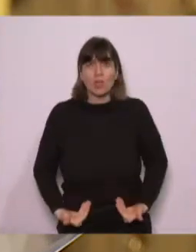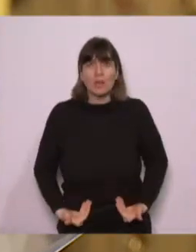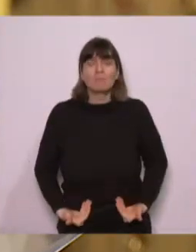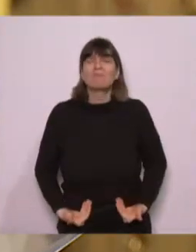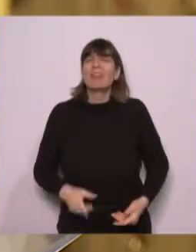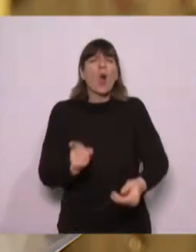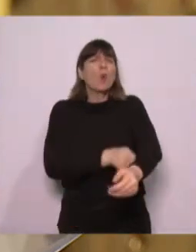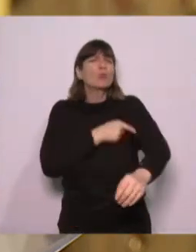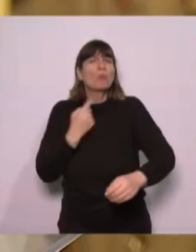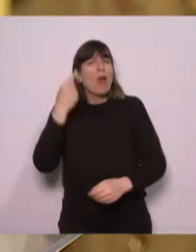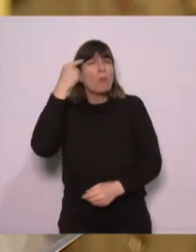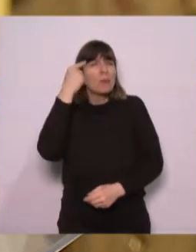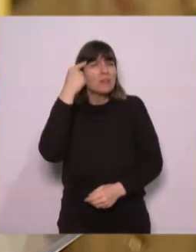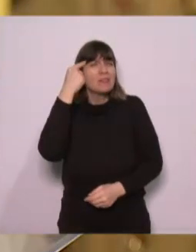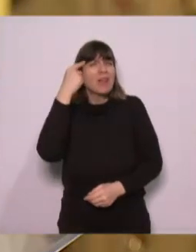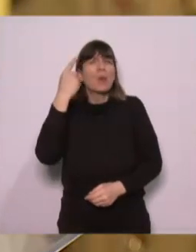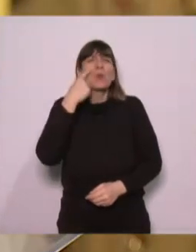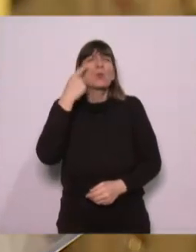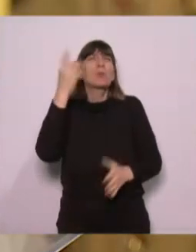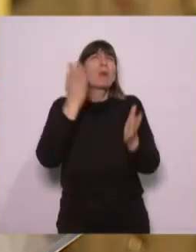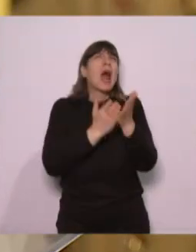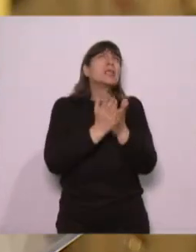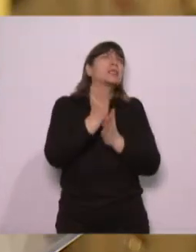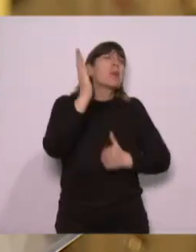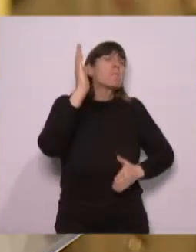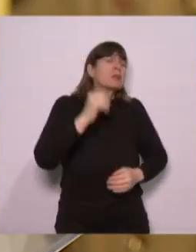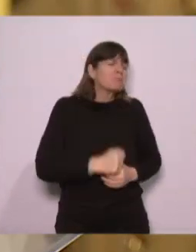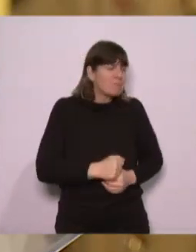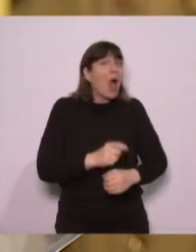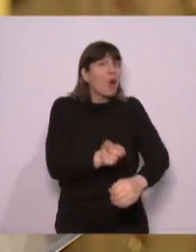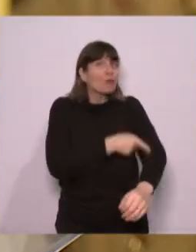Estamos habituados a pensar que vamos a vivir eternamente.